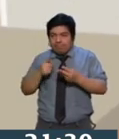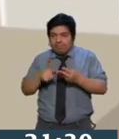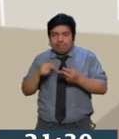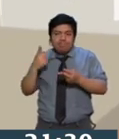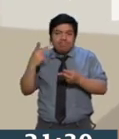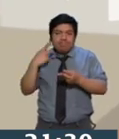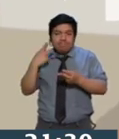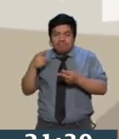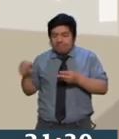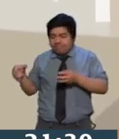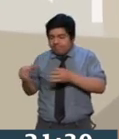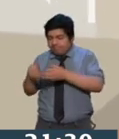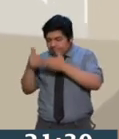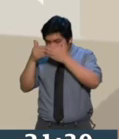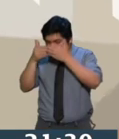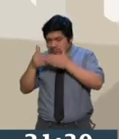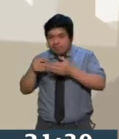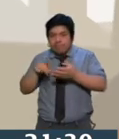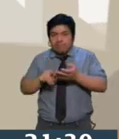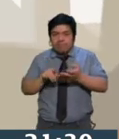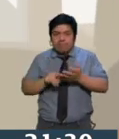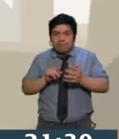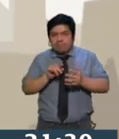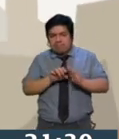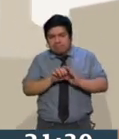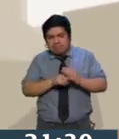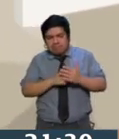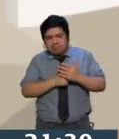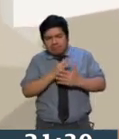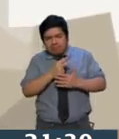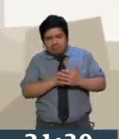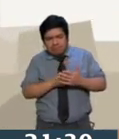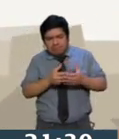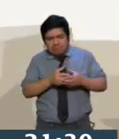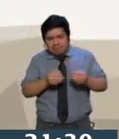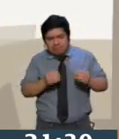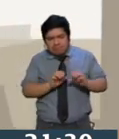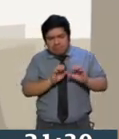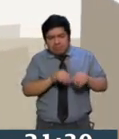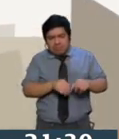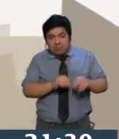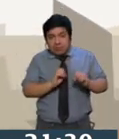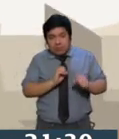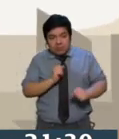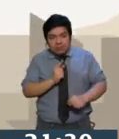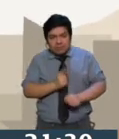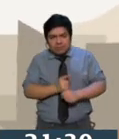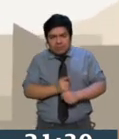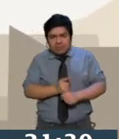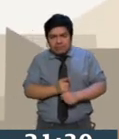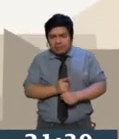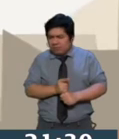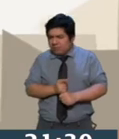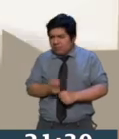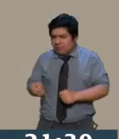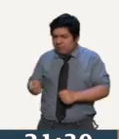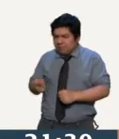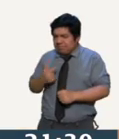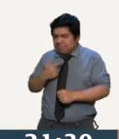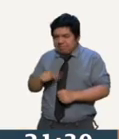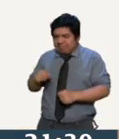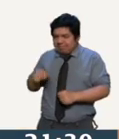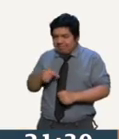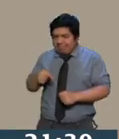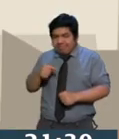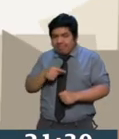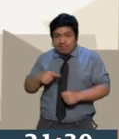políticos de oposición sobre el Registro Nacional de Personas Desaparecidas o No Localizadas. No les da gusto que el gobierno de